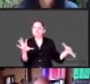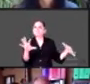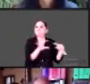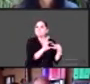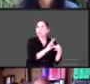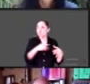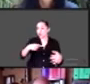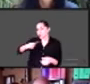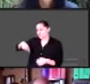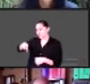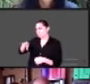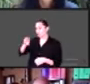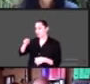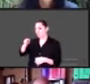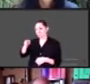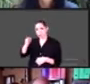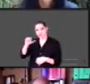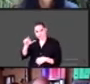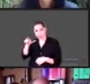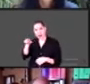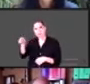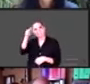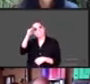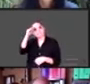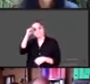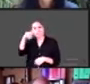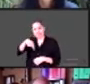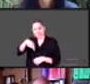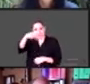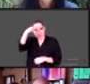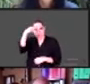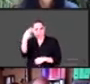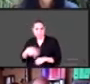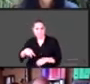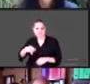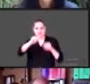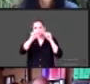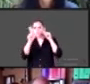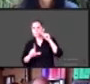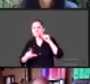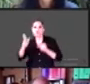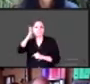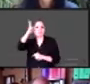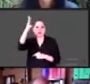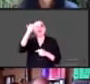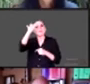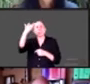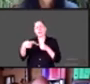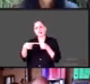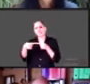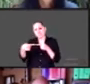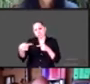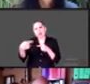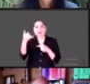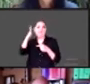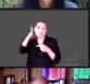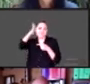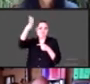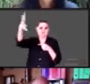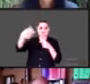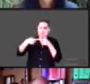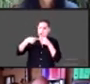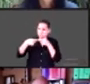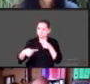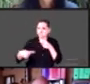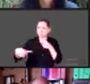efectos irreversibles en el futuro del país, tanto en el corto y mediano plazo, si no se atiende y no se prioriza en políticas